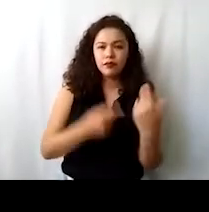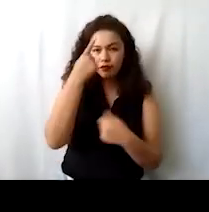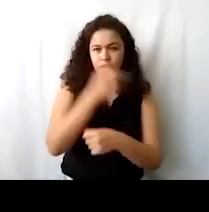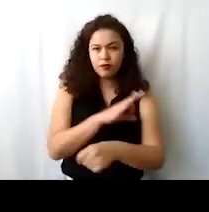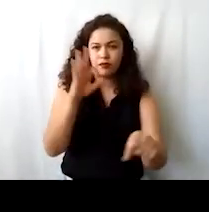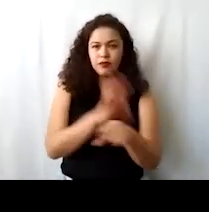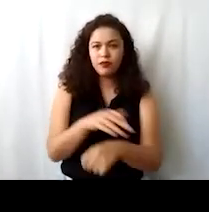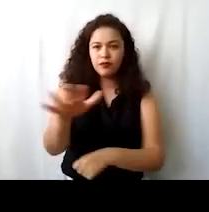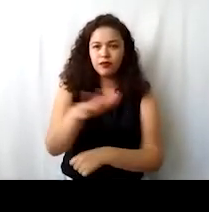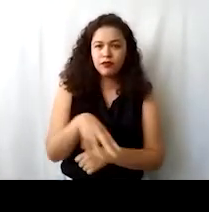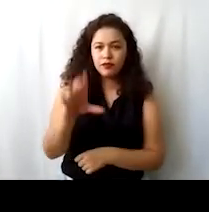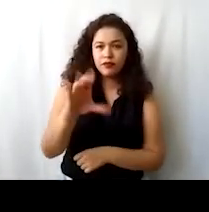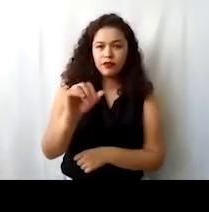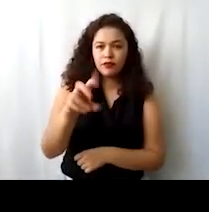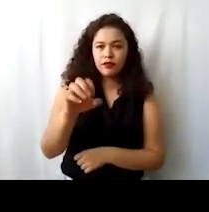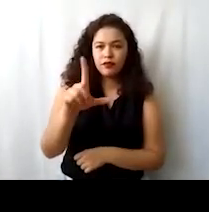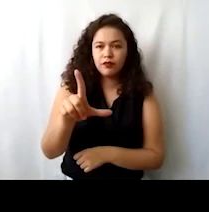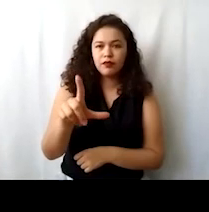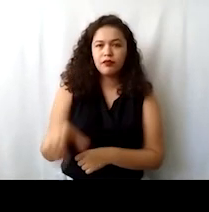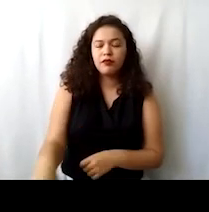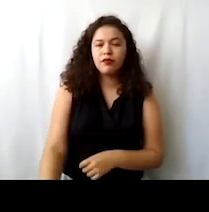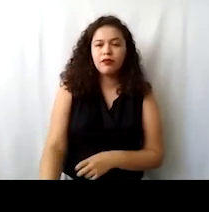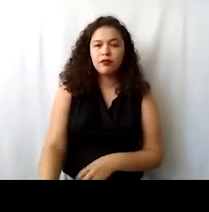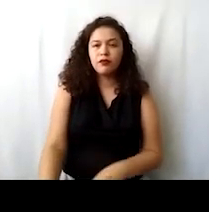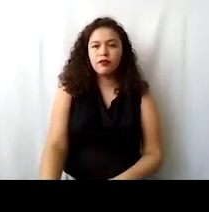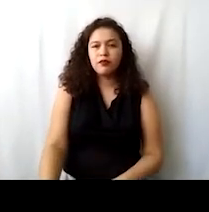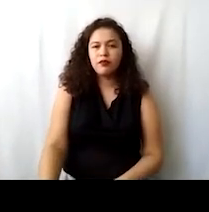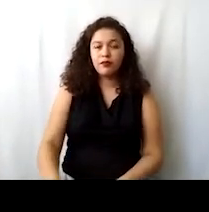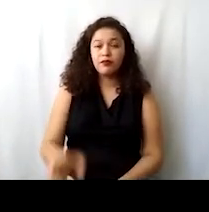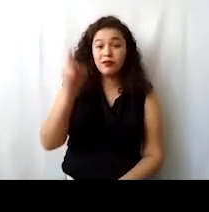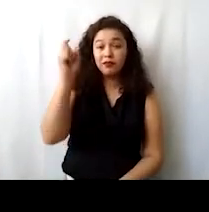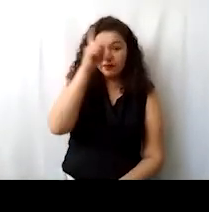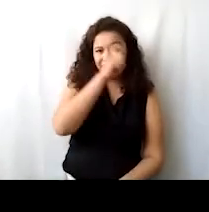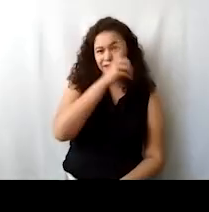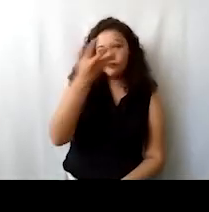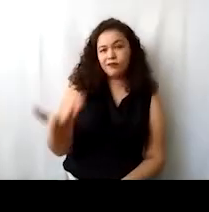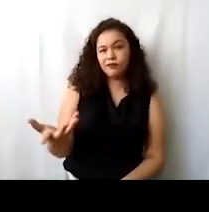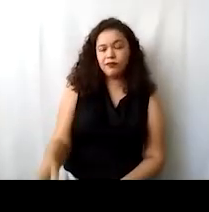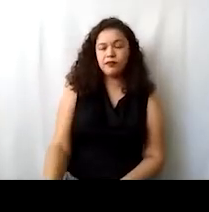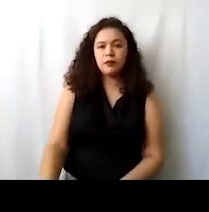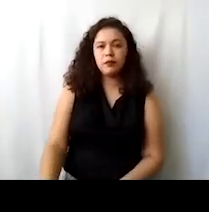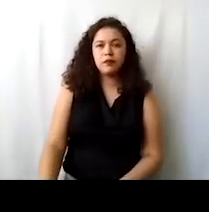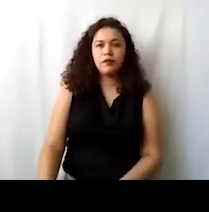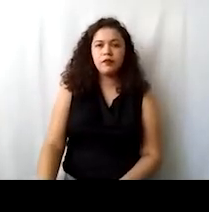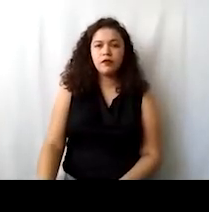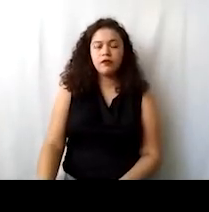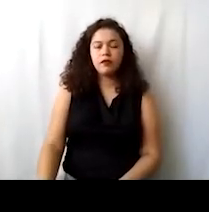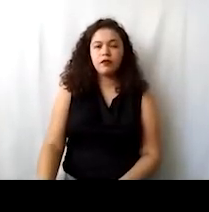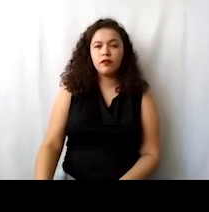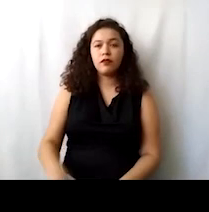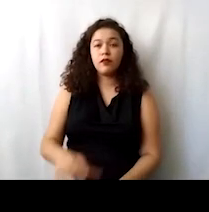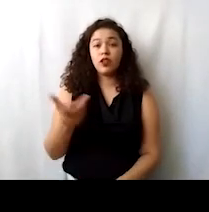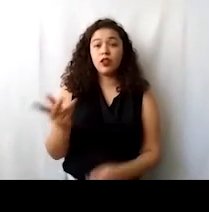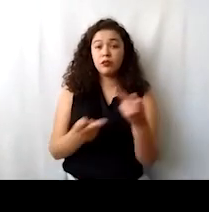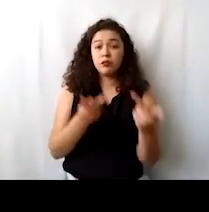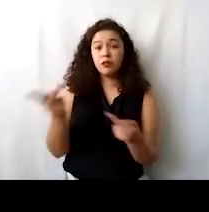¿sí? También es complicado, ¿no? ¿Tenemos alguna más preguntas por